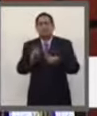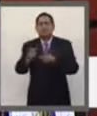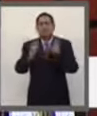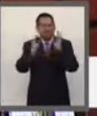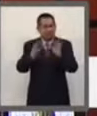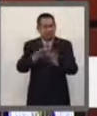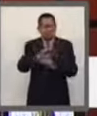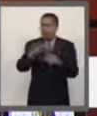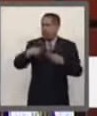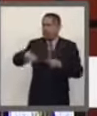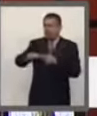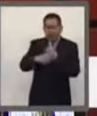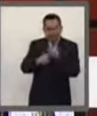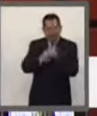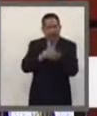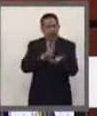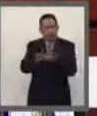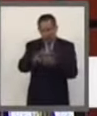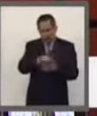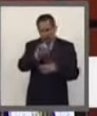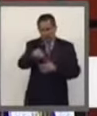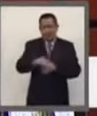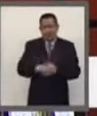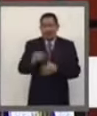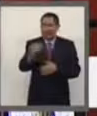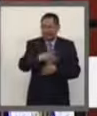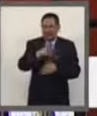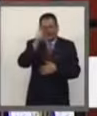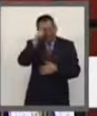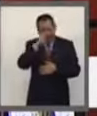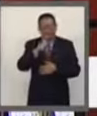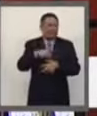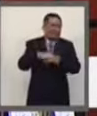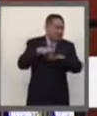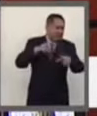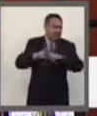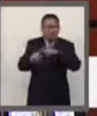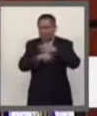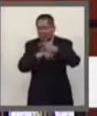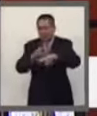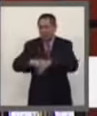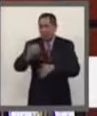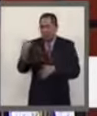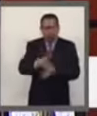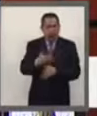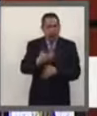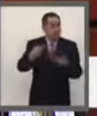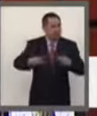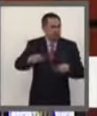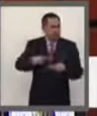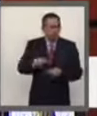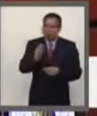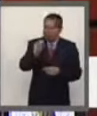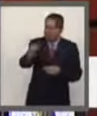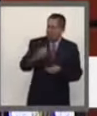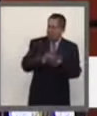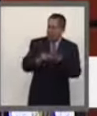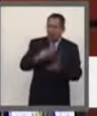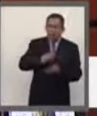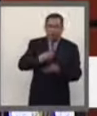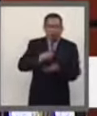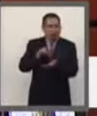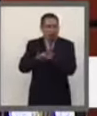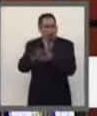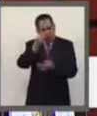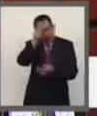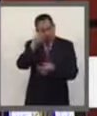tiene el respaldo de la gente a pesar de las complicaciones que esto implica con la distribución de la gasolina